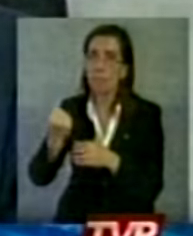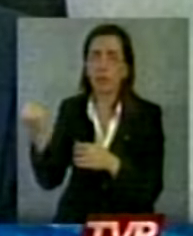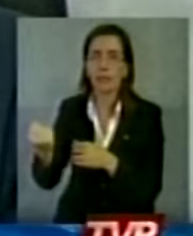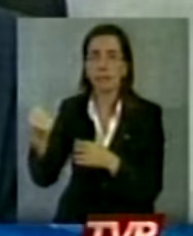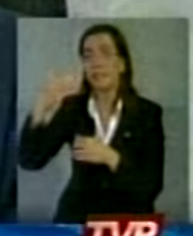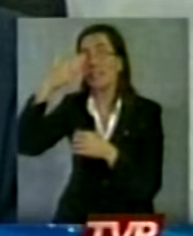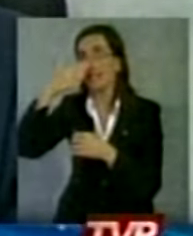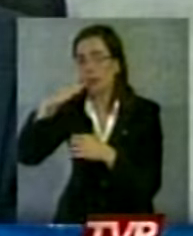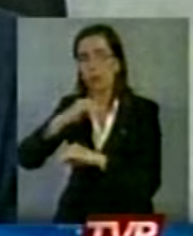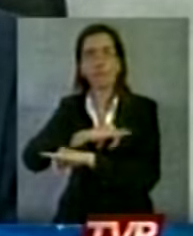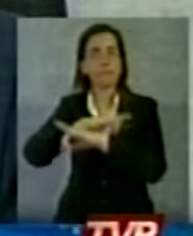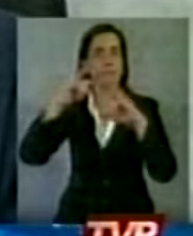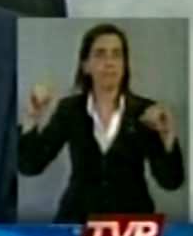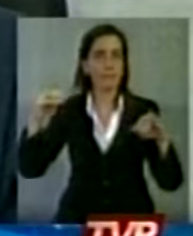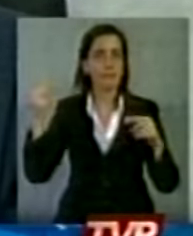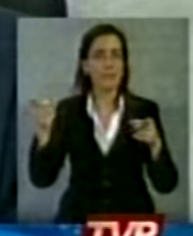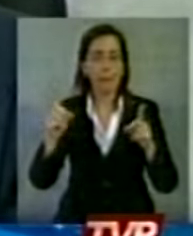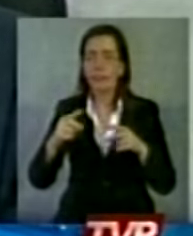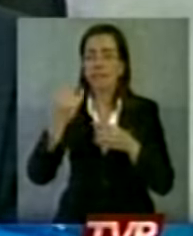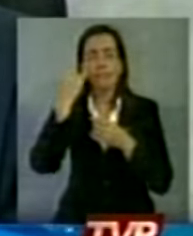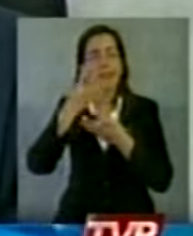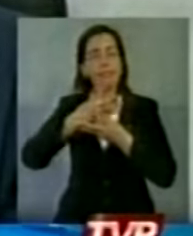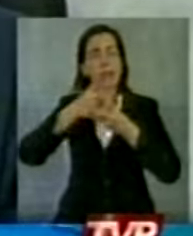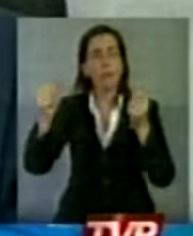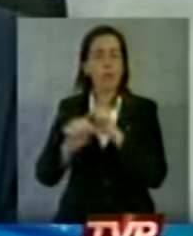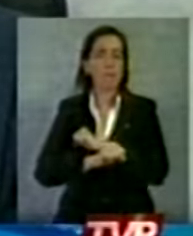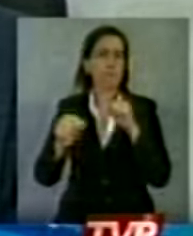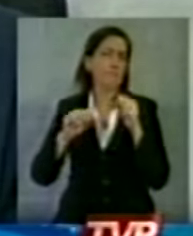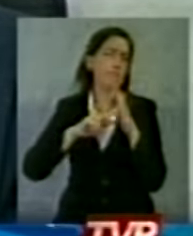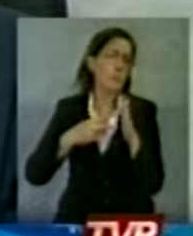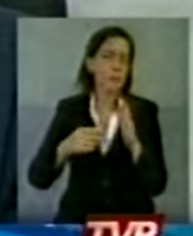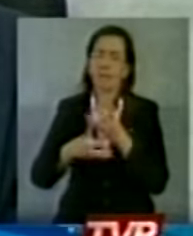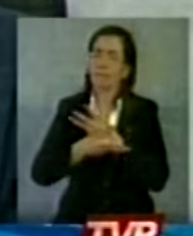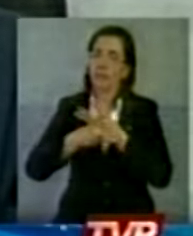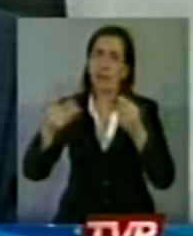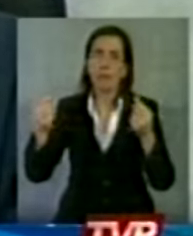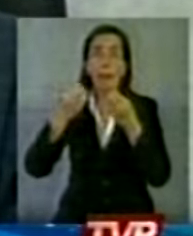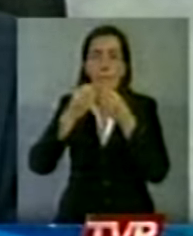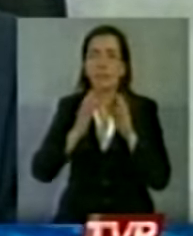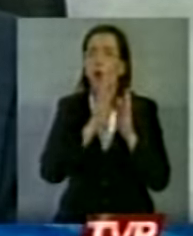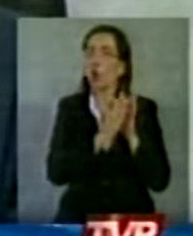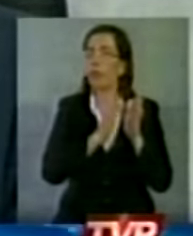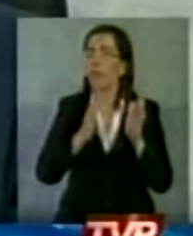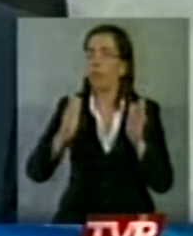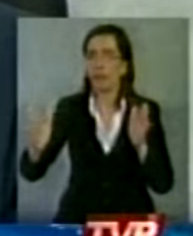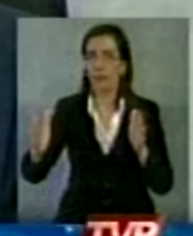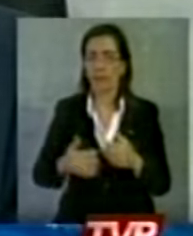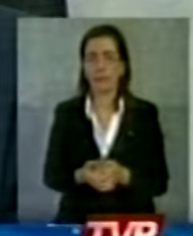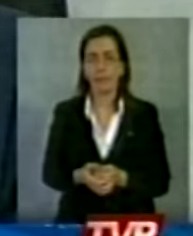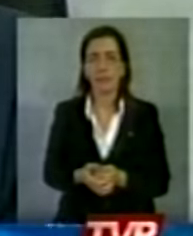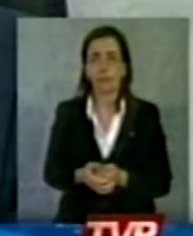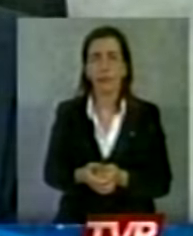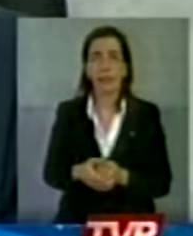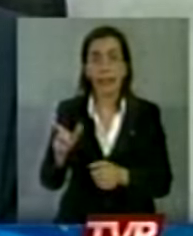y luego anunciando el fin de la revolución, principio del orden. Este